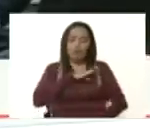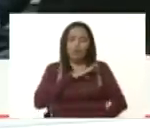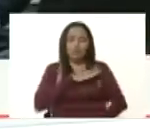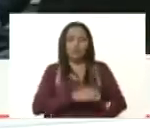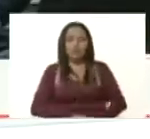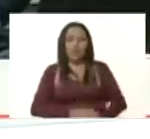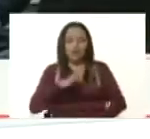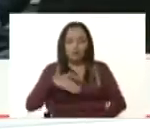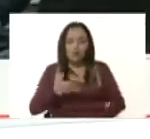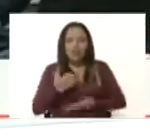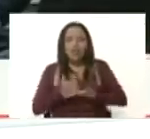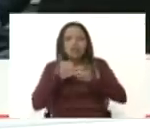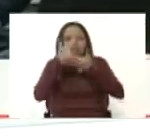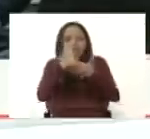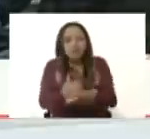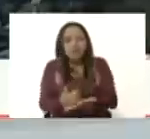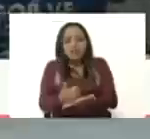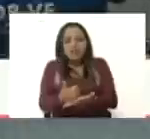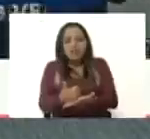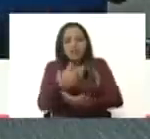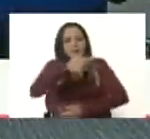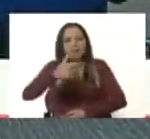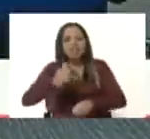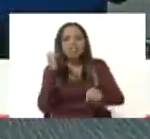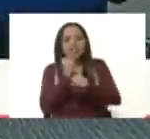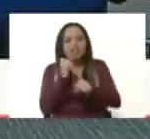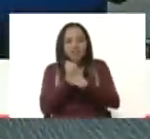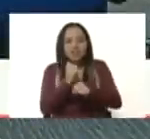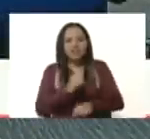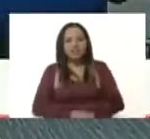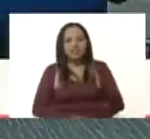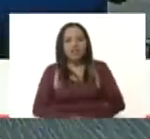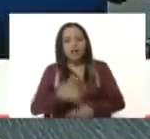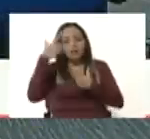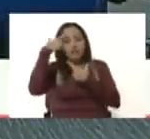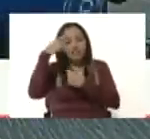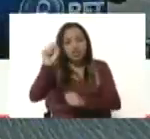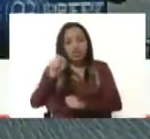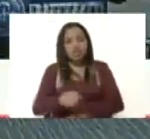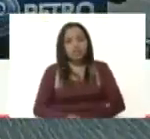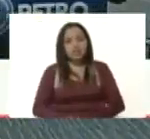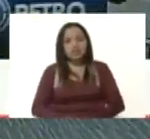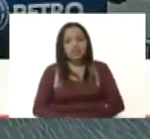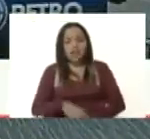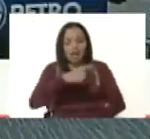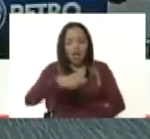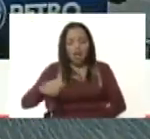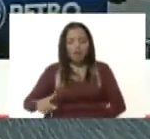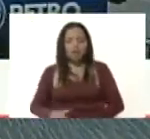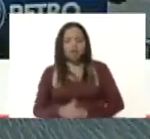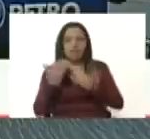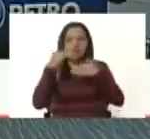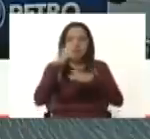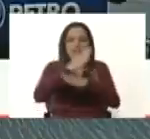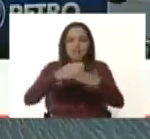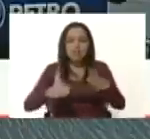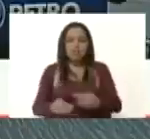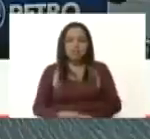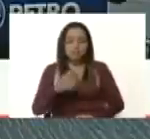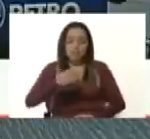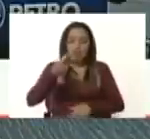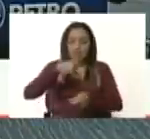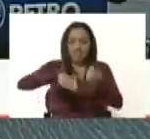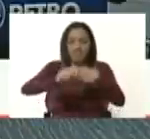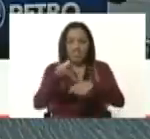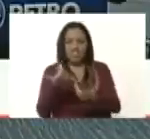para favorecer al trabajador, a la trabajadora, al profesional, a la clase media, favorecer al comerciante, favorecer